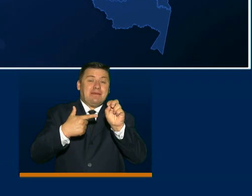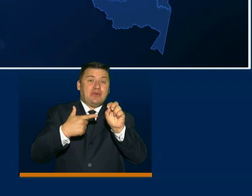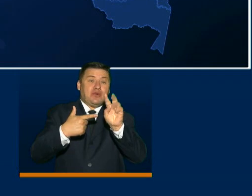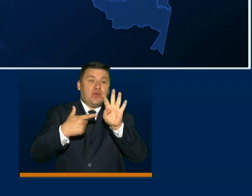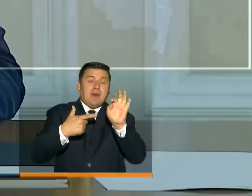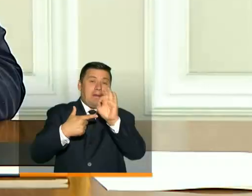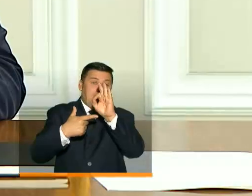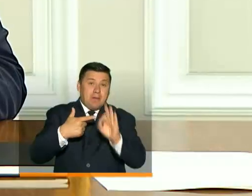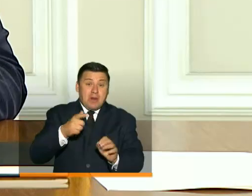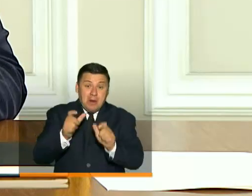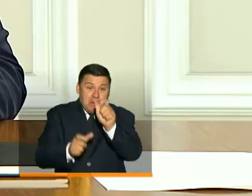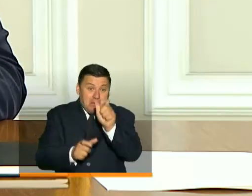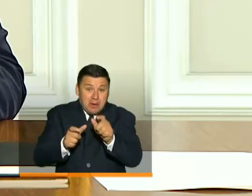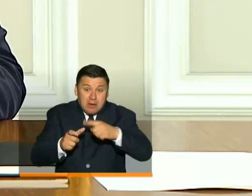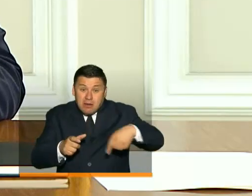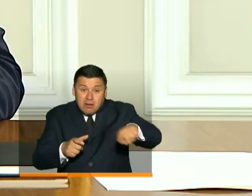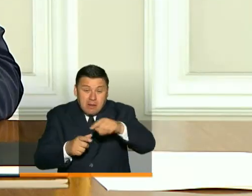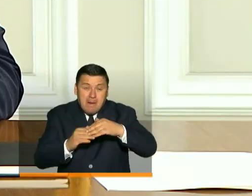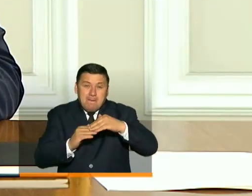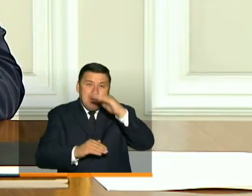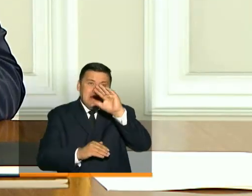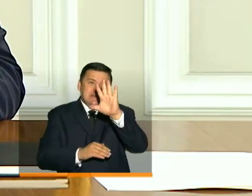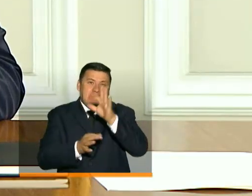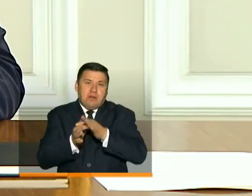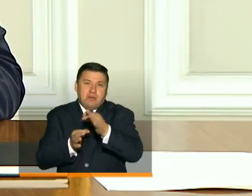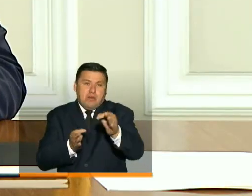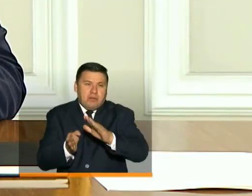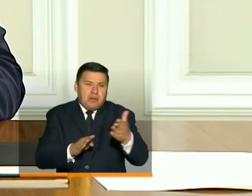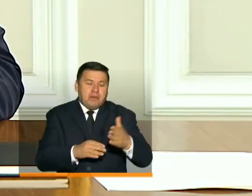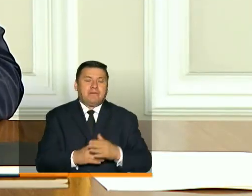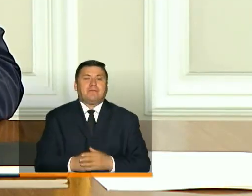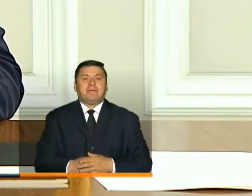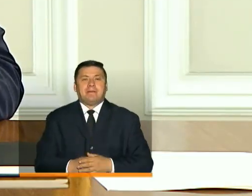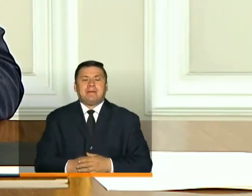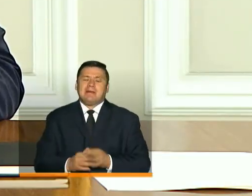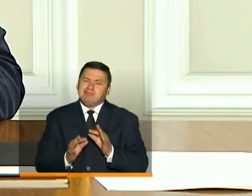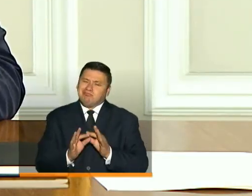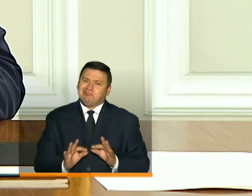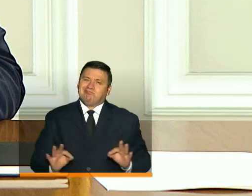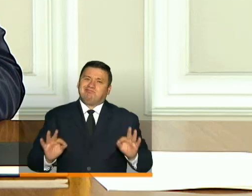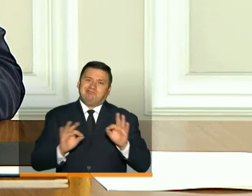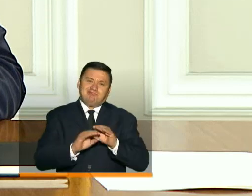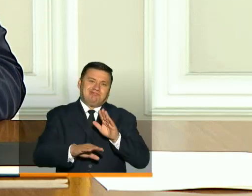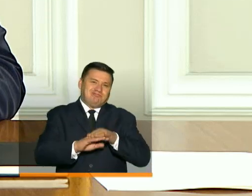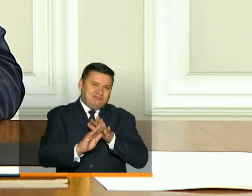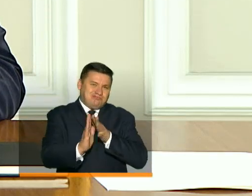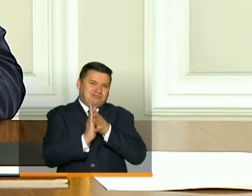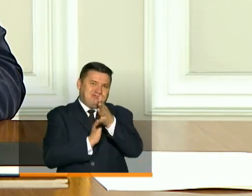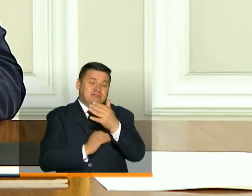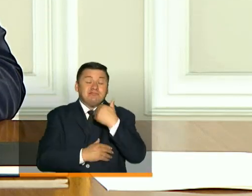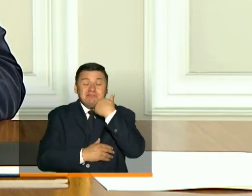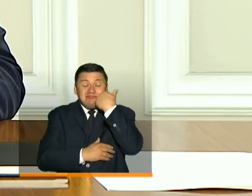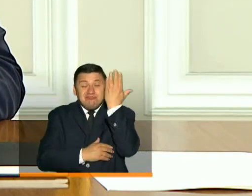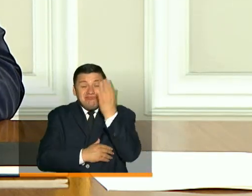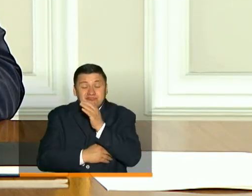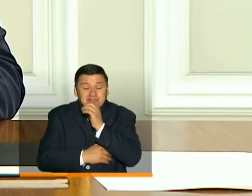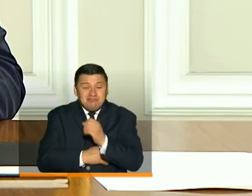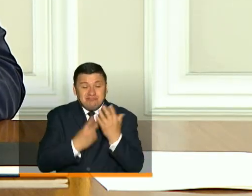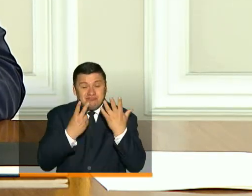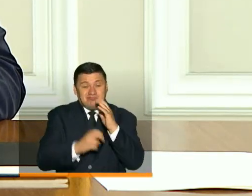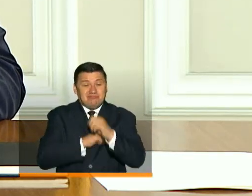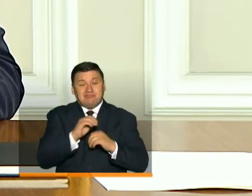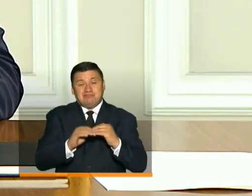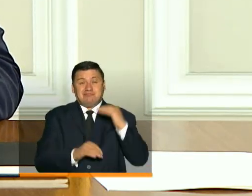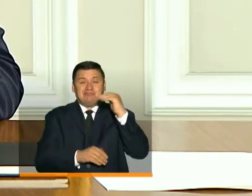67.9% de los fallecidos están concentrados en 5 municipios. También, importante mencionarlo, los mayores de 70 años son